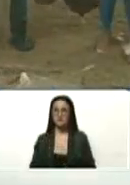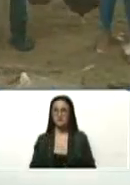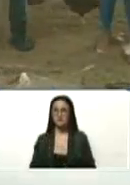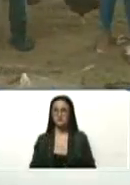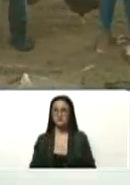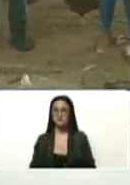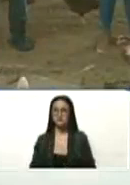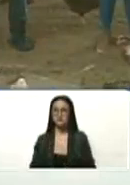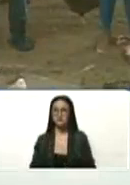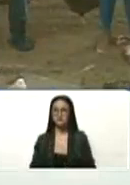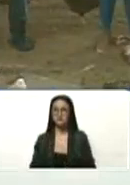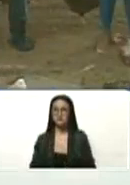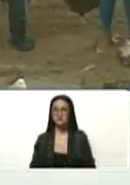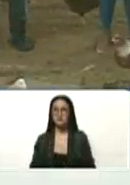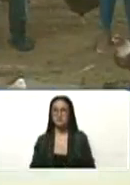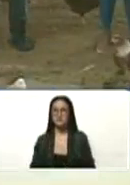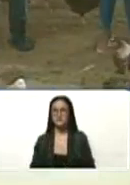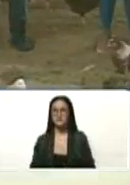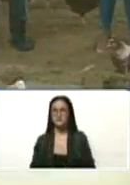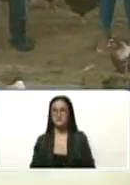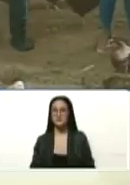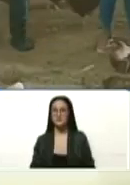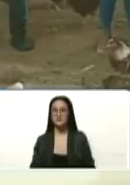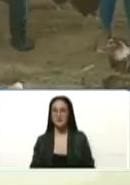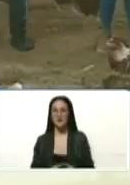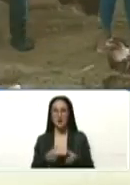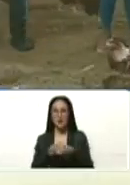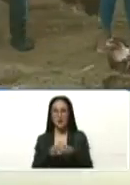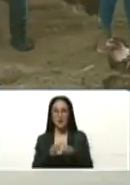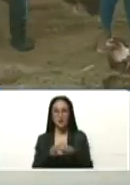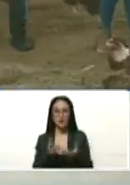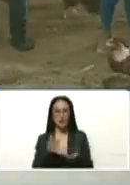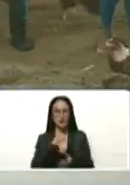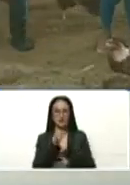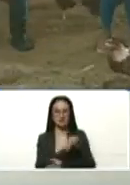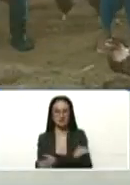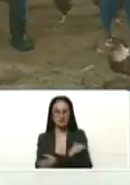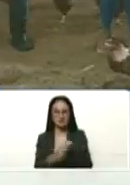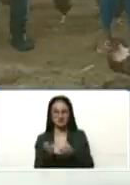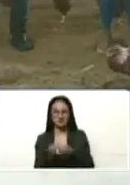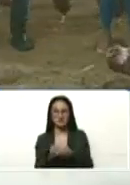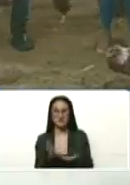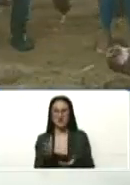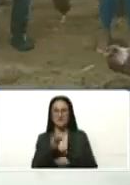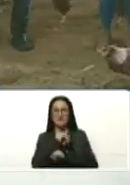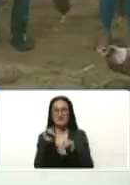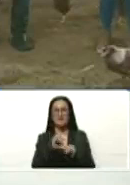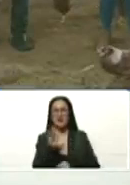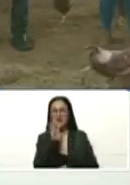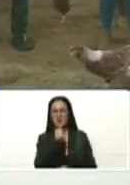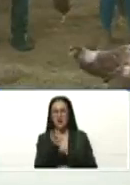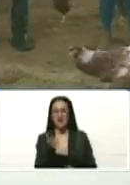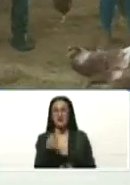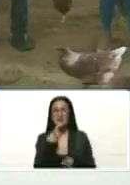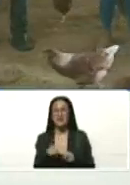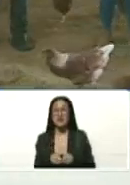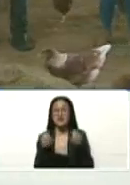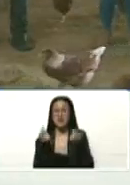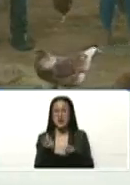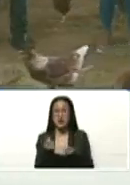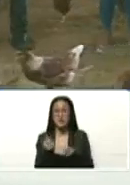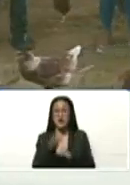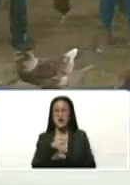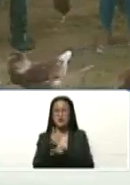Bueno, como tú dices, la pandilla de mezquinos, de infelices, que le hicieron daño a la economía con las